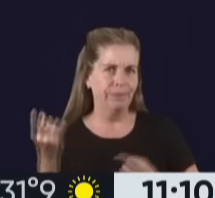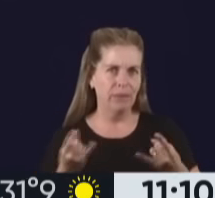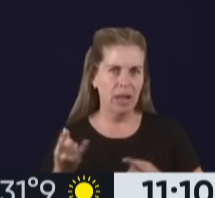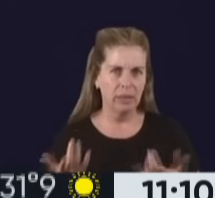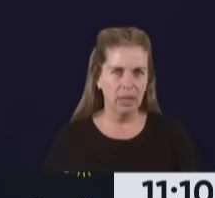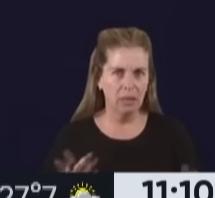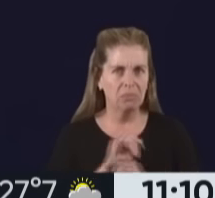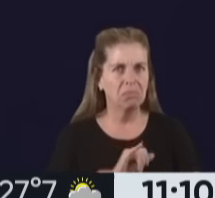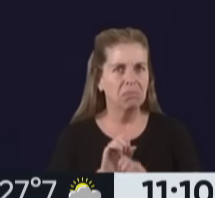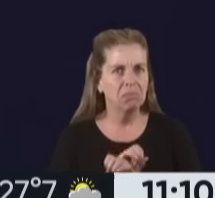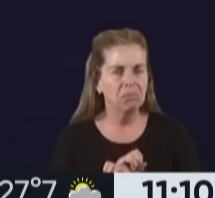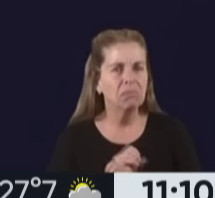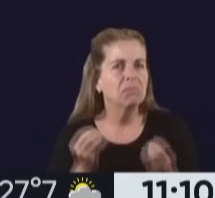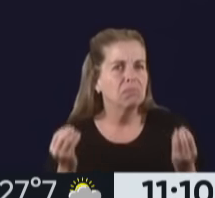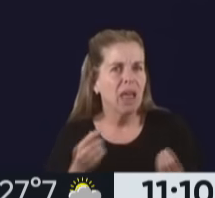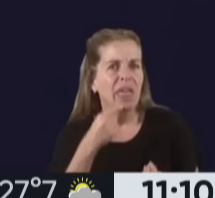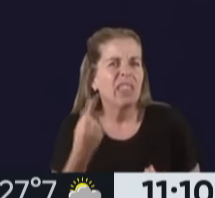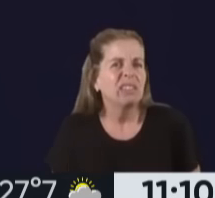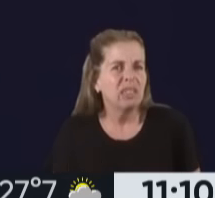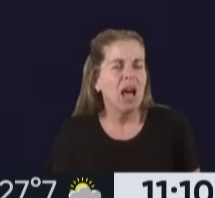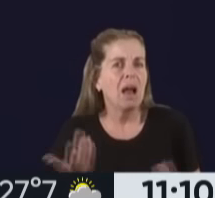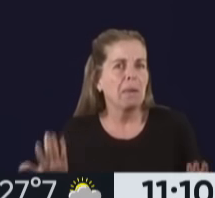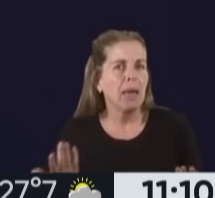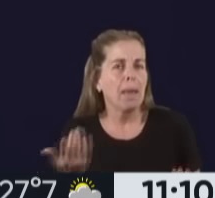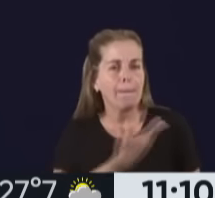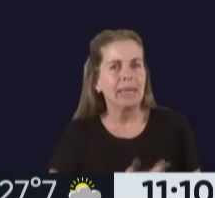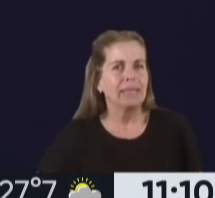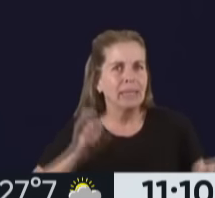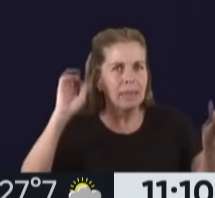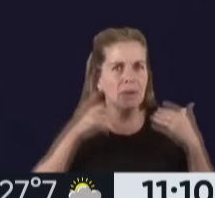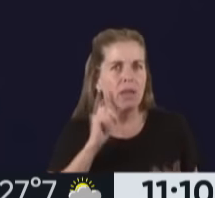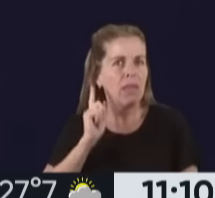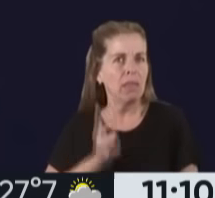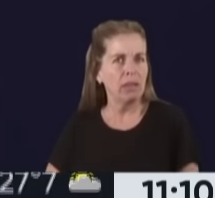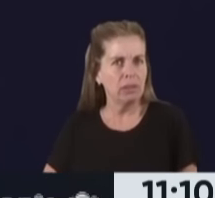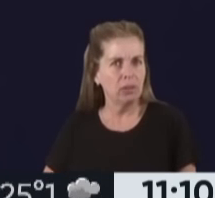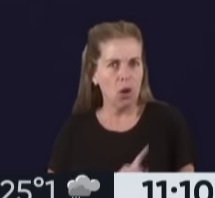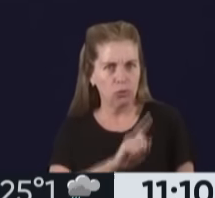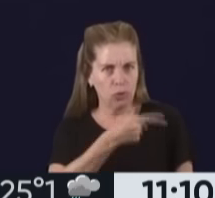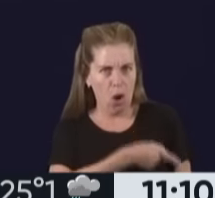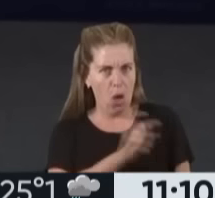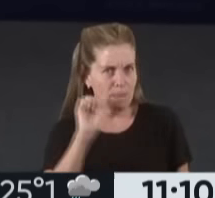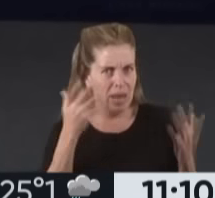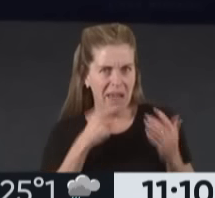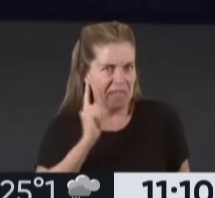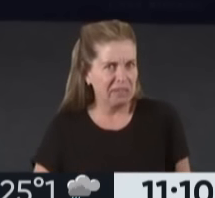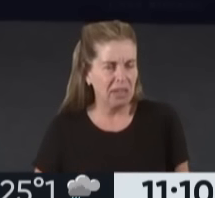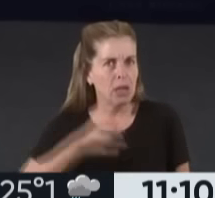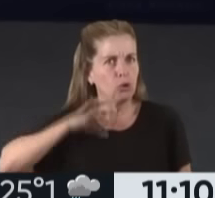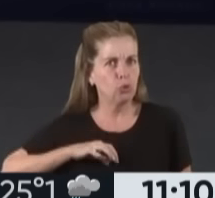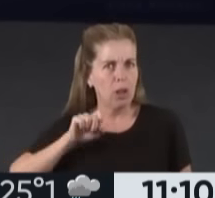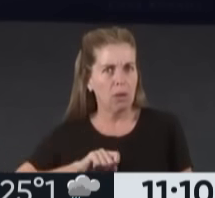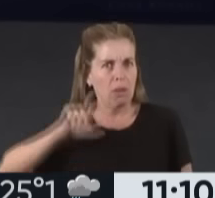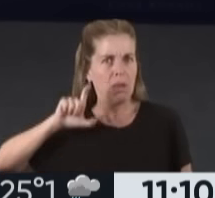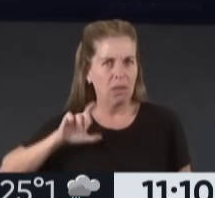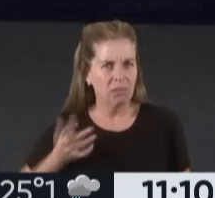donde especificaban que el presidente de la Nación había tomado la decisión de aumentarse su propio sueldo. Esto no